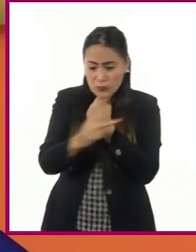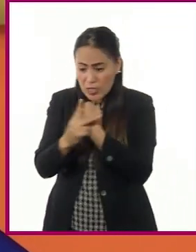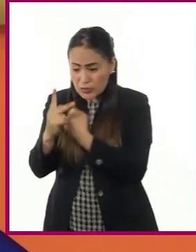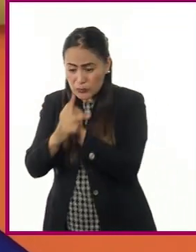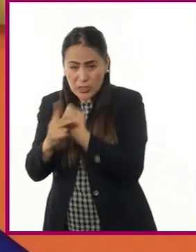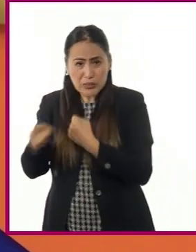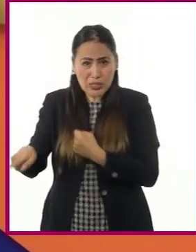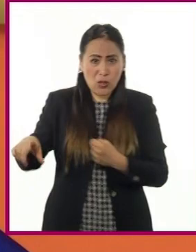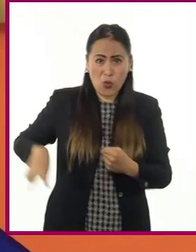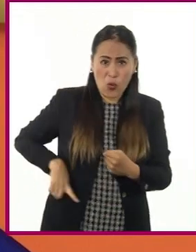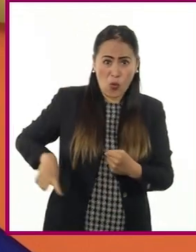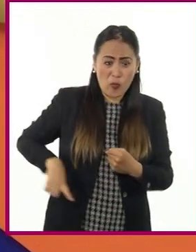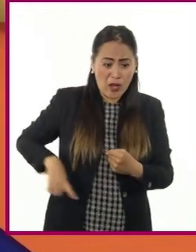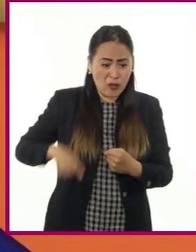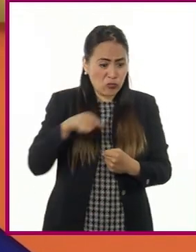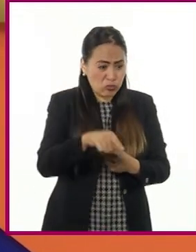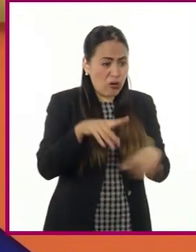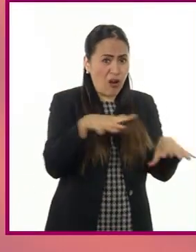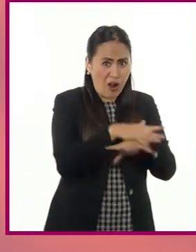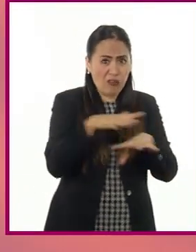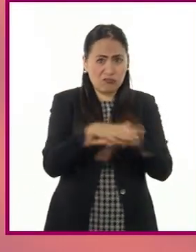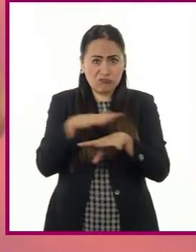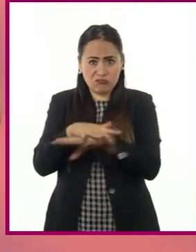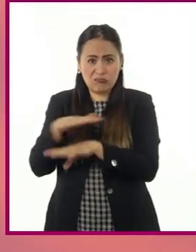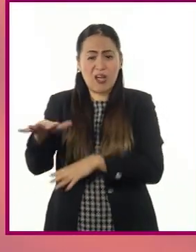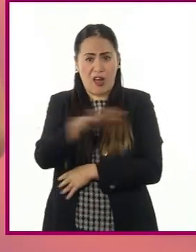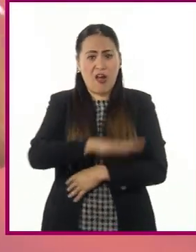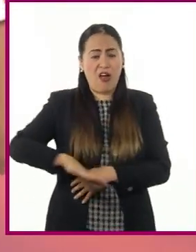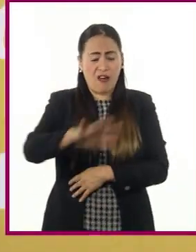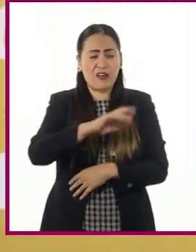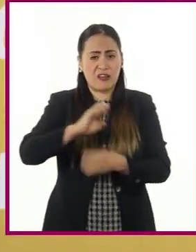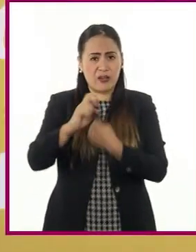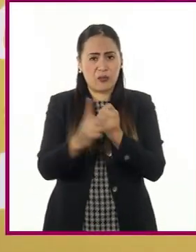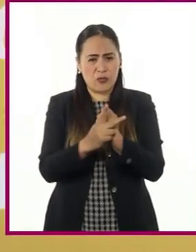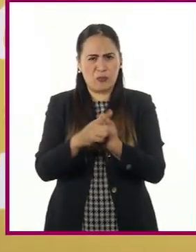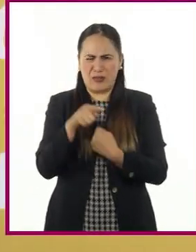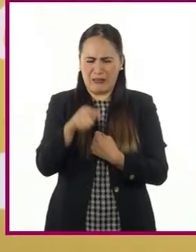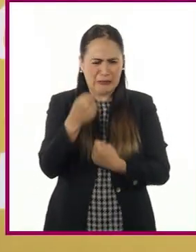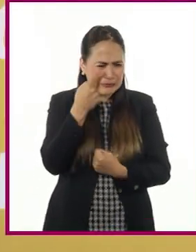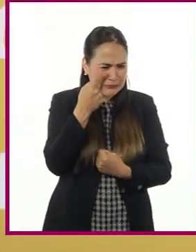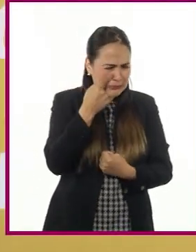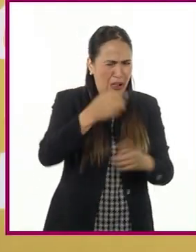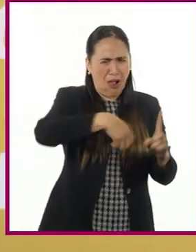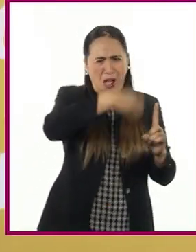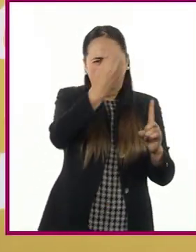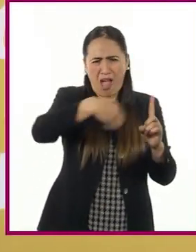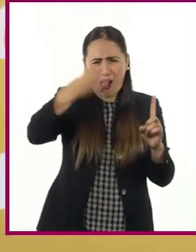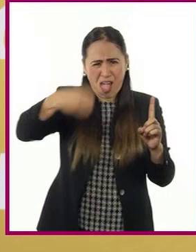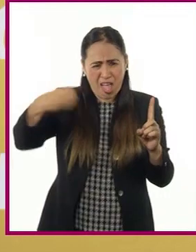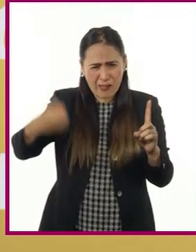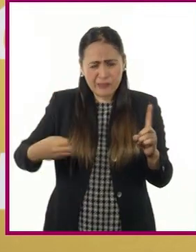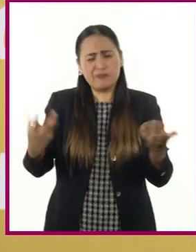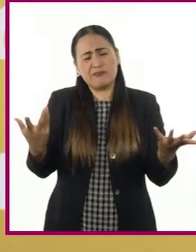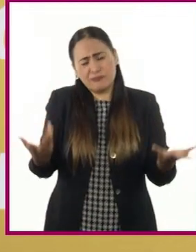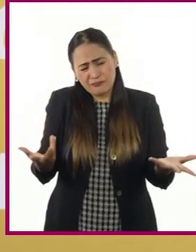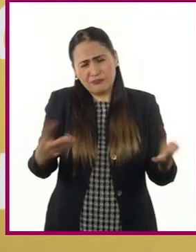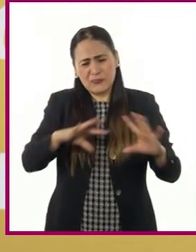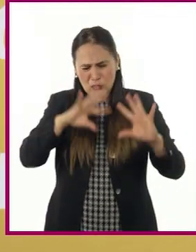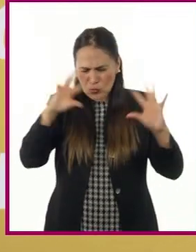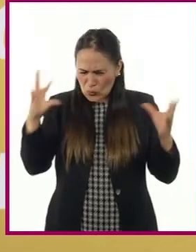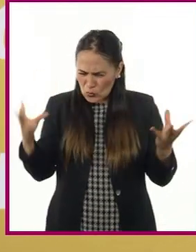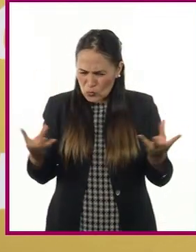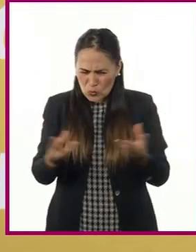los gobiernos de muchos países de Europa. En un contexto tan desordenado, es normal que este conjunto